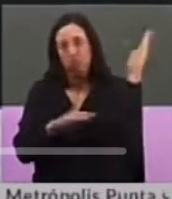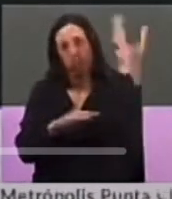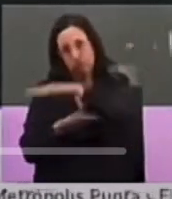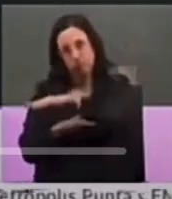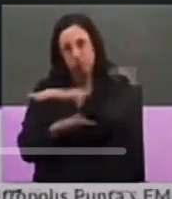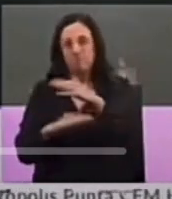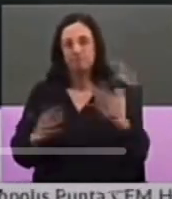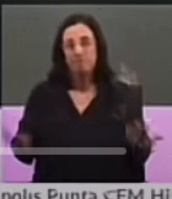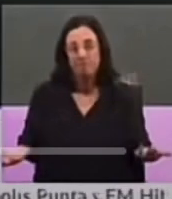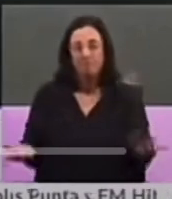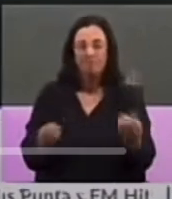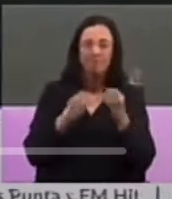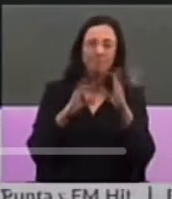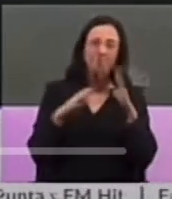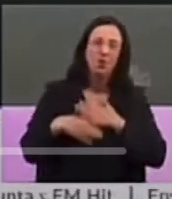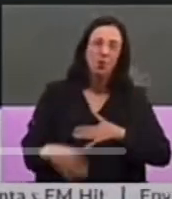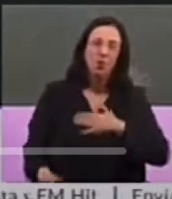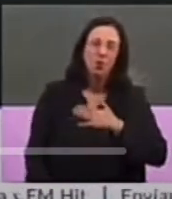saludarte.